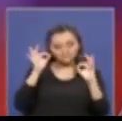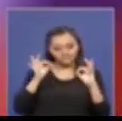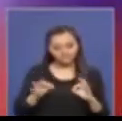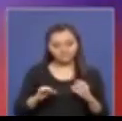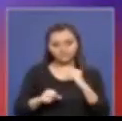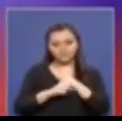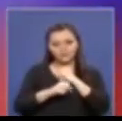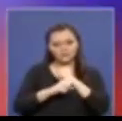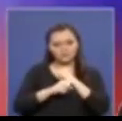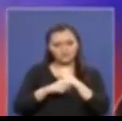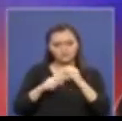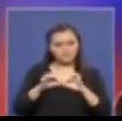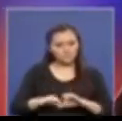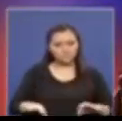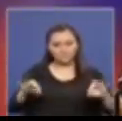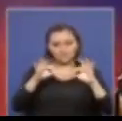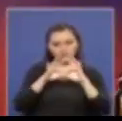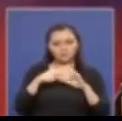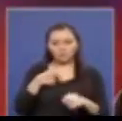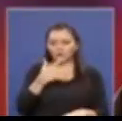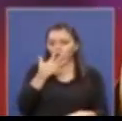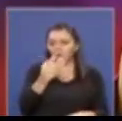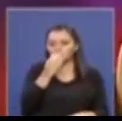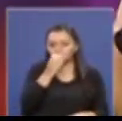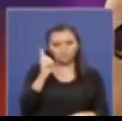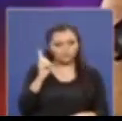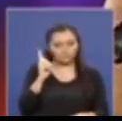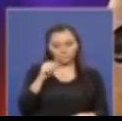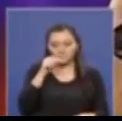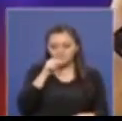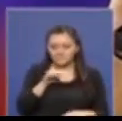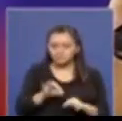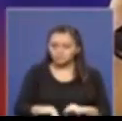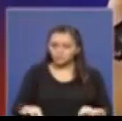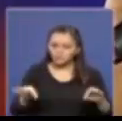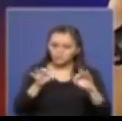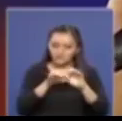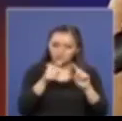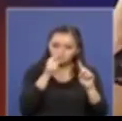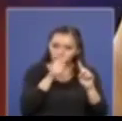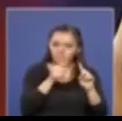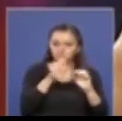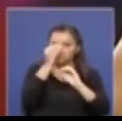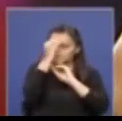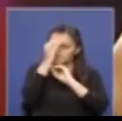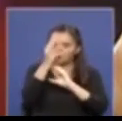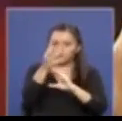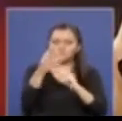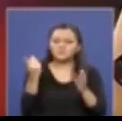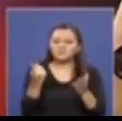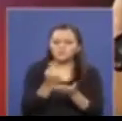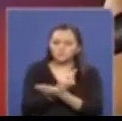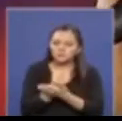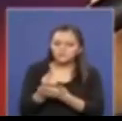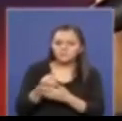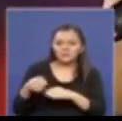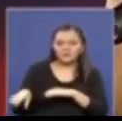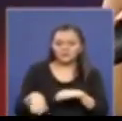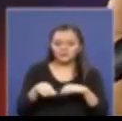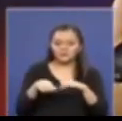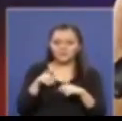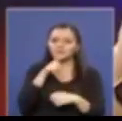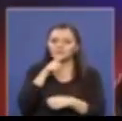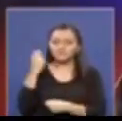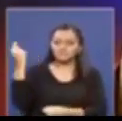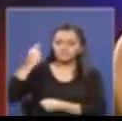sagrado, iniciemos este deber sagrado que es informar a nuestro pueblo de lo que hemos hecho esta semana para cumplir el mandato que nos